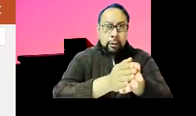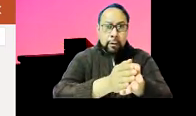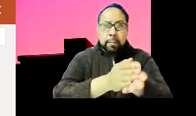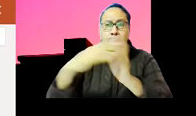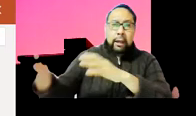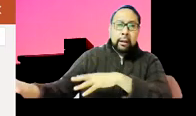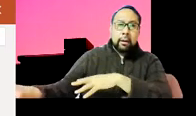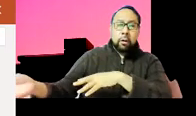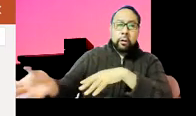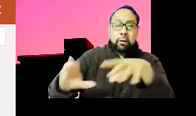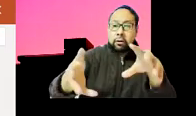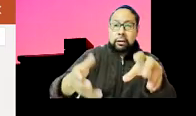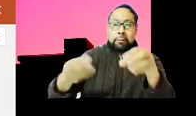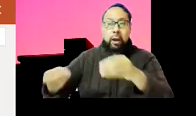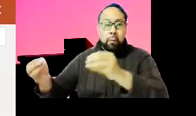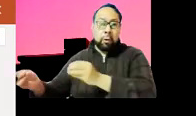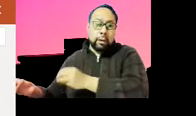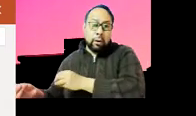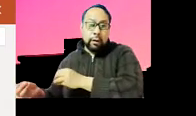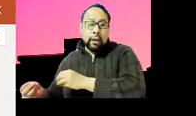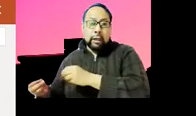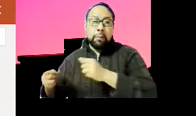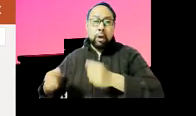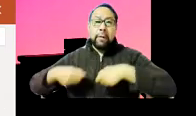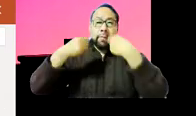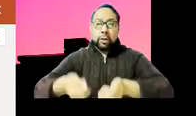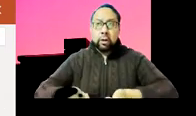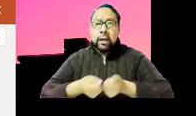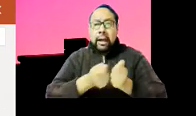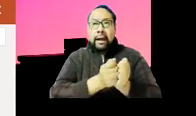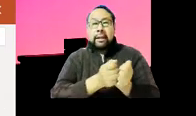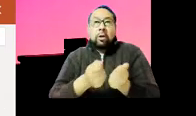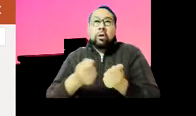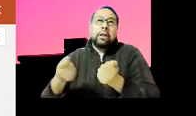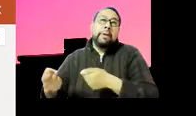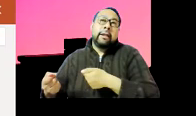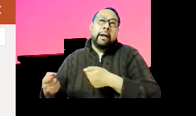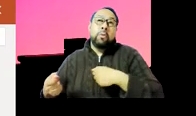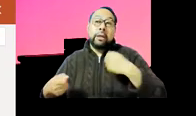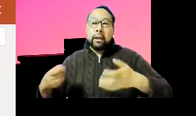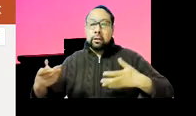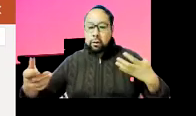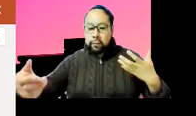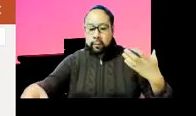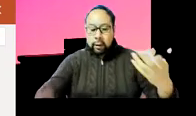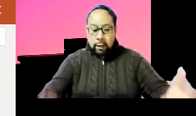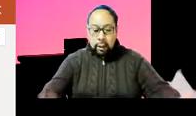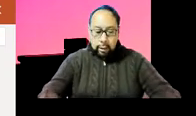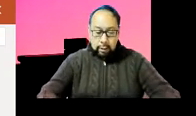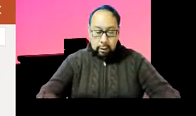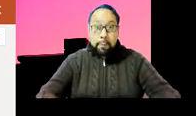esta precisión. En lo jurídico sí puede haber coacción y sí puede haber imposición. Hasta incluso también en la